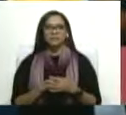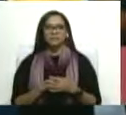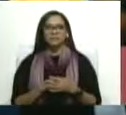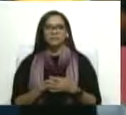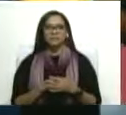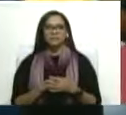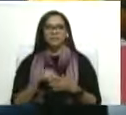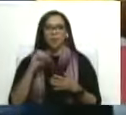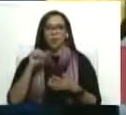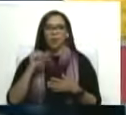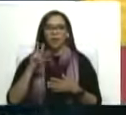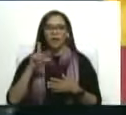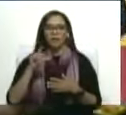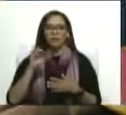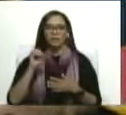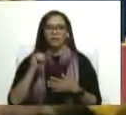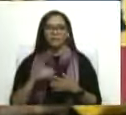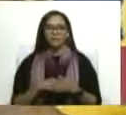Oswaldo Hernández.